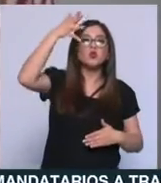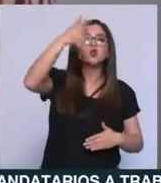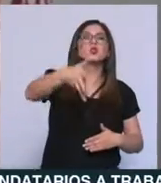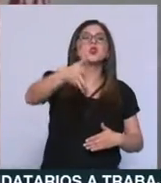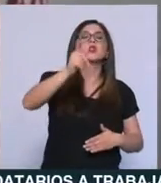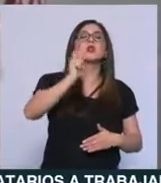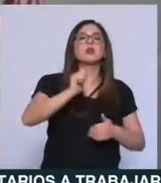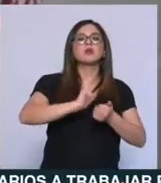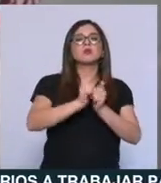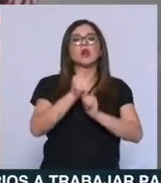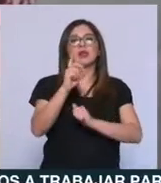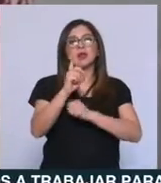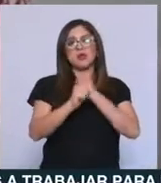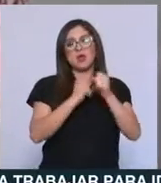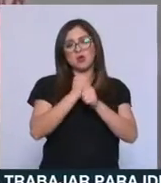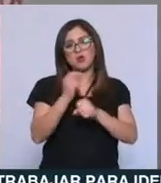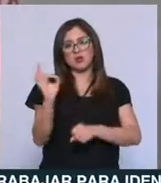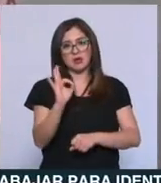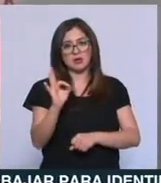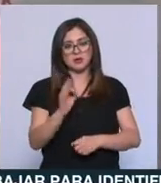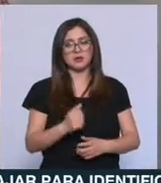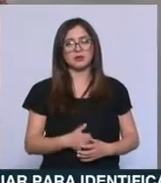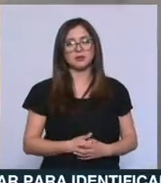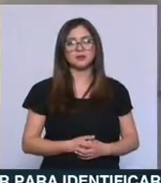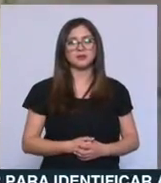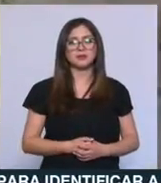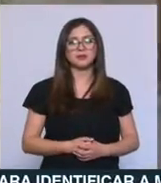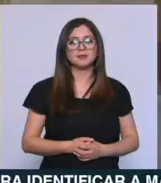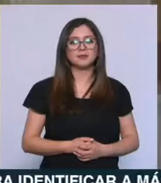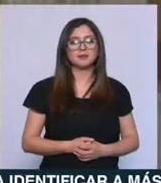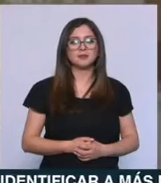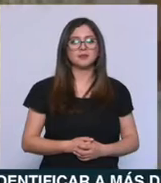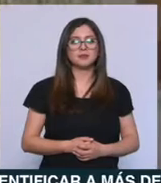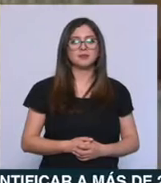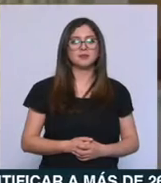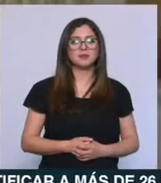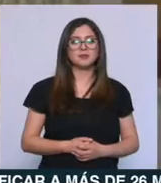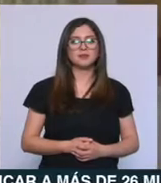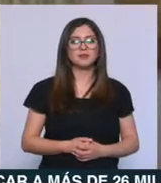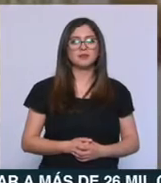años. Con imágenes de Liber Rodríguez, Iraís Morquecho, 21 Noticias.